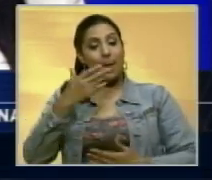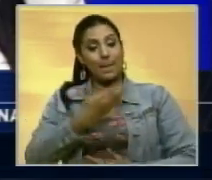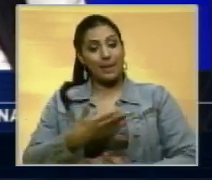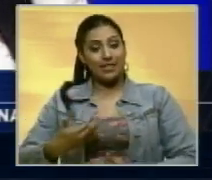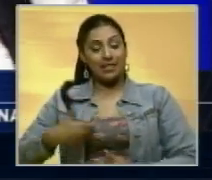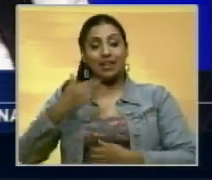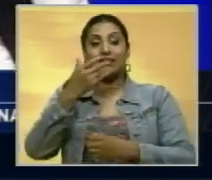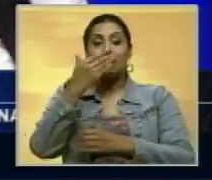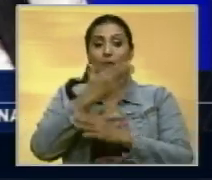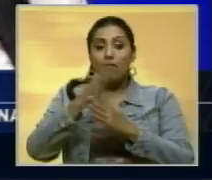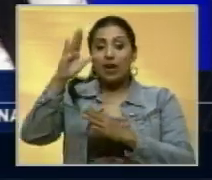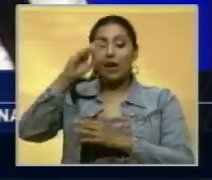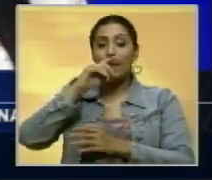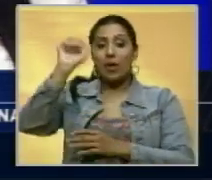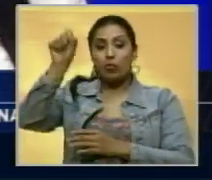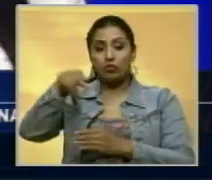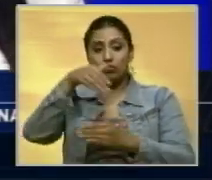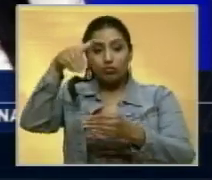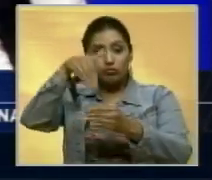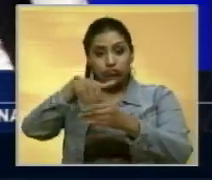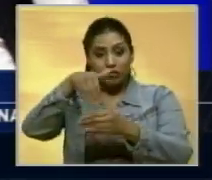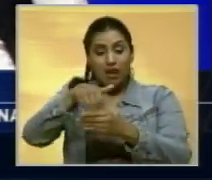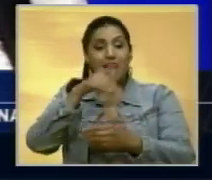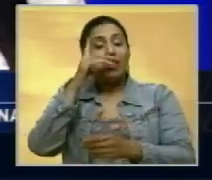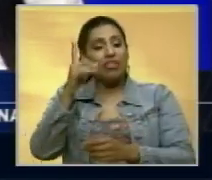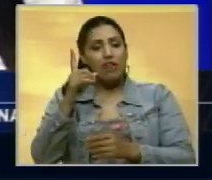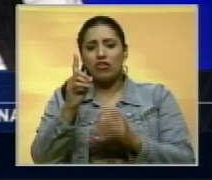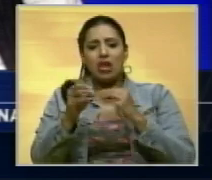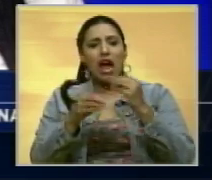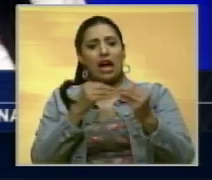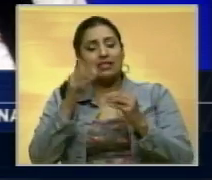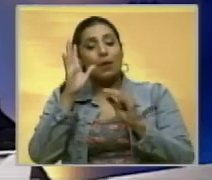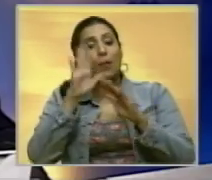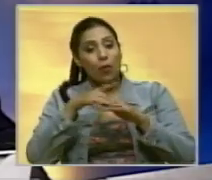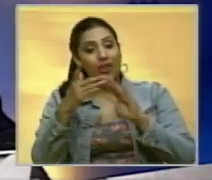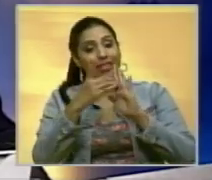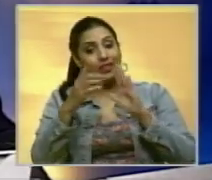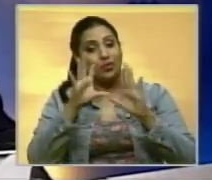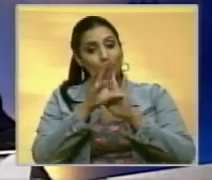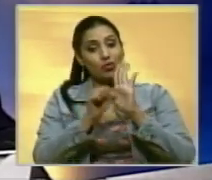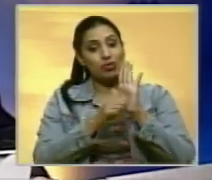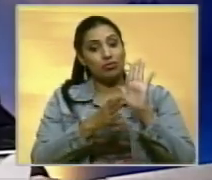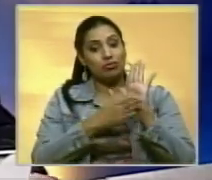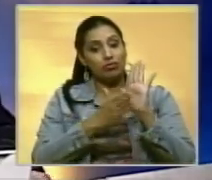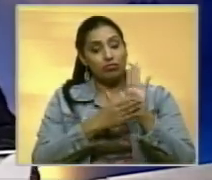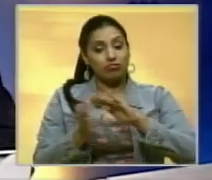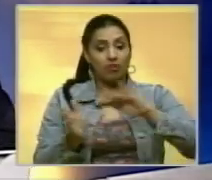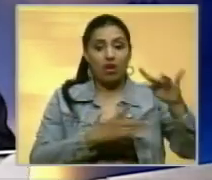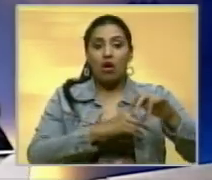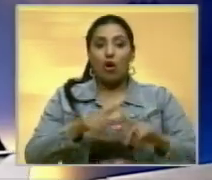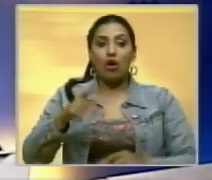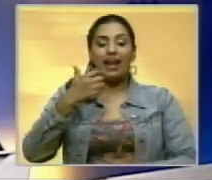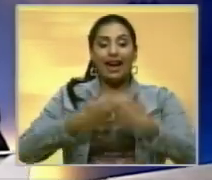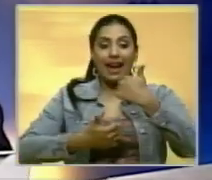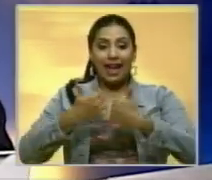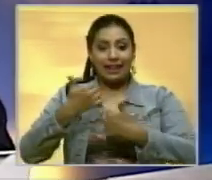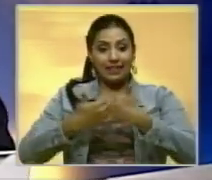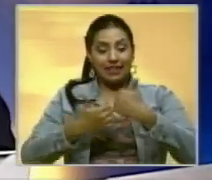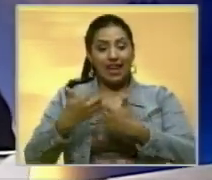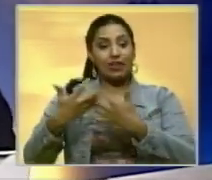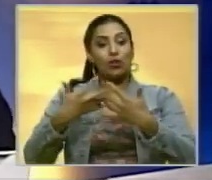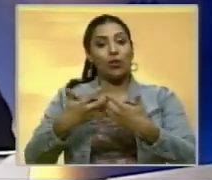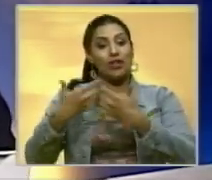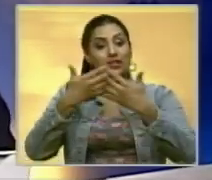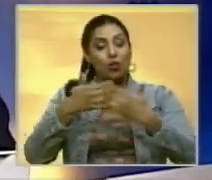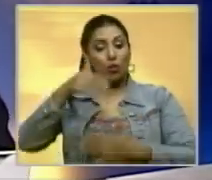revocatorio no se negociará porque es un derecho constitucional. El candidato republicano a la presidencia de Estados